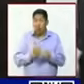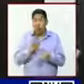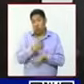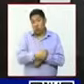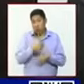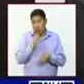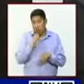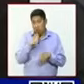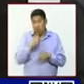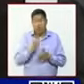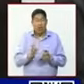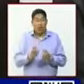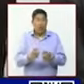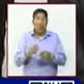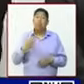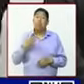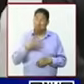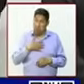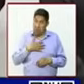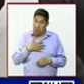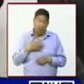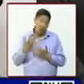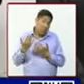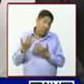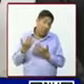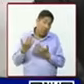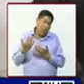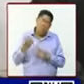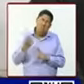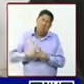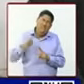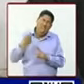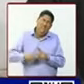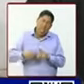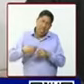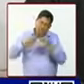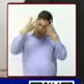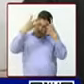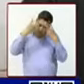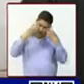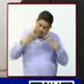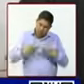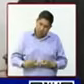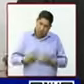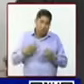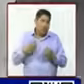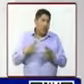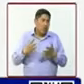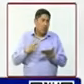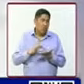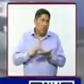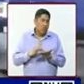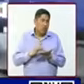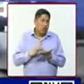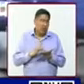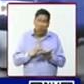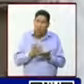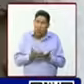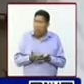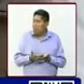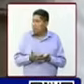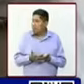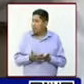Esperamos meses para los tratamientos de imagen, para los estudios de laboratorio. No hay medicamentos en farmacia. En